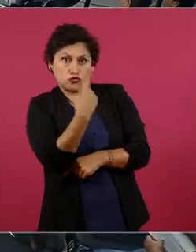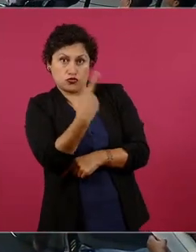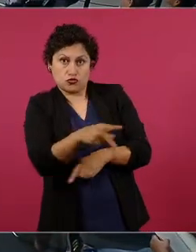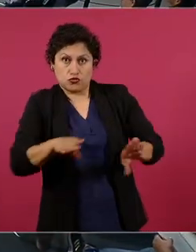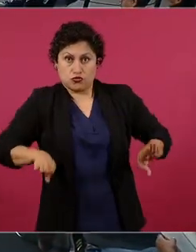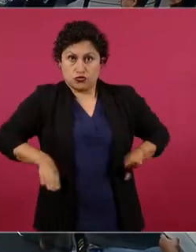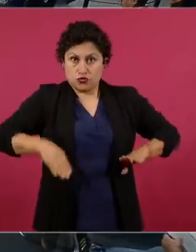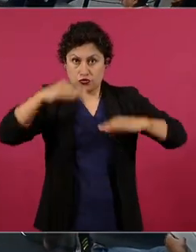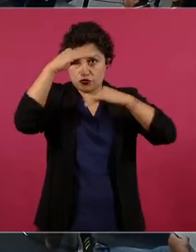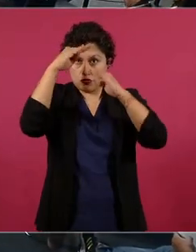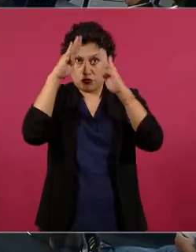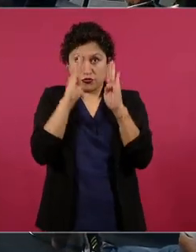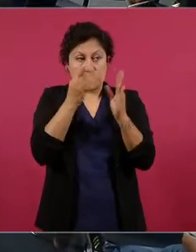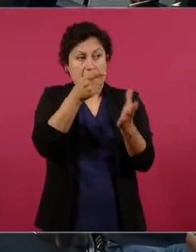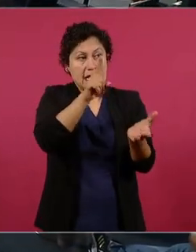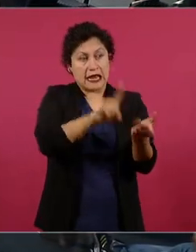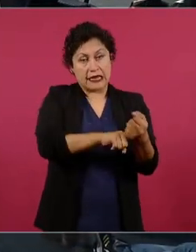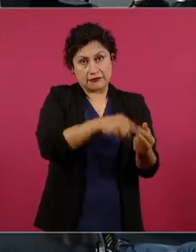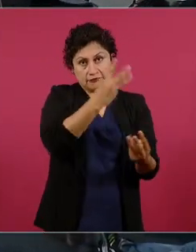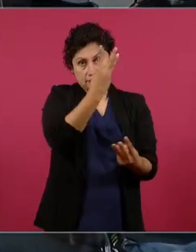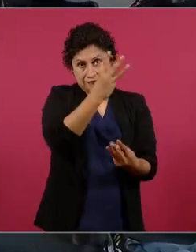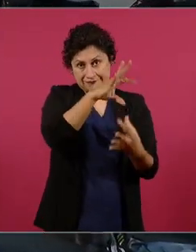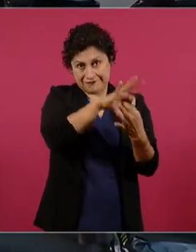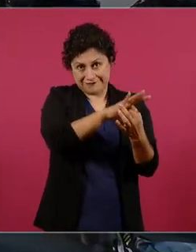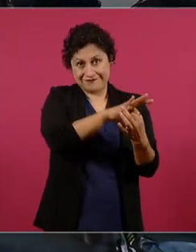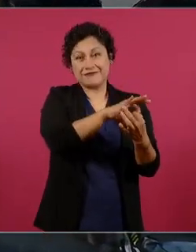o de uno de los partidos conservadores